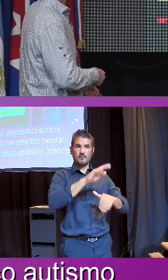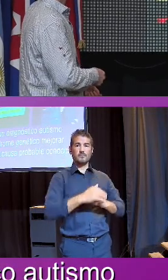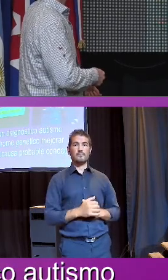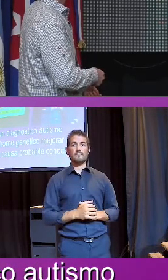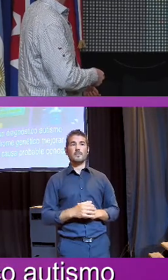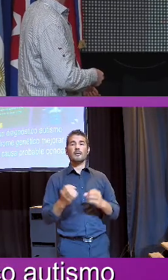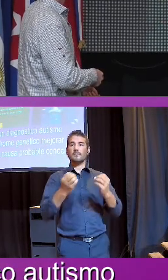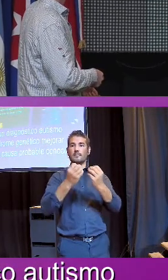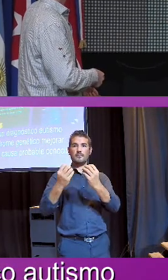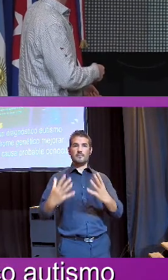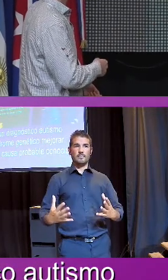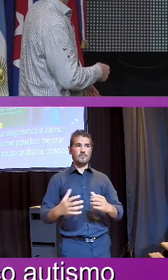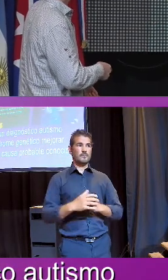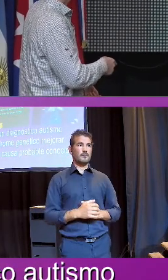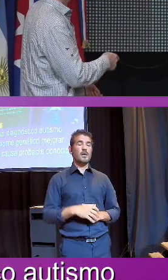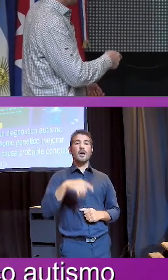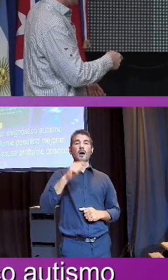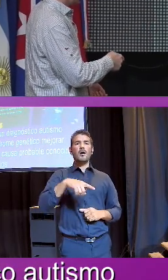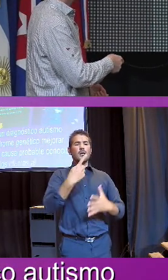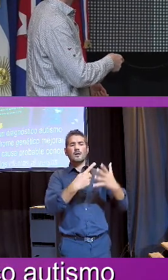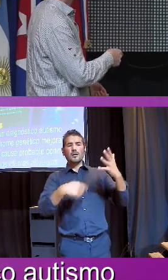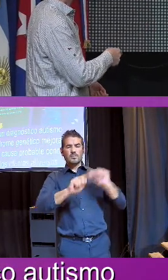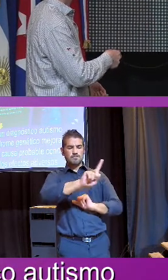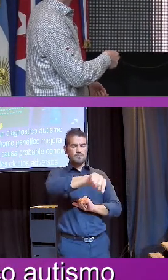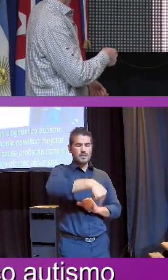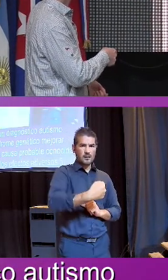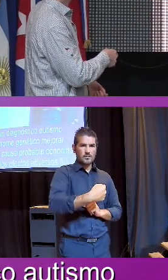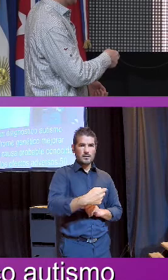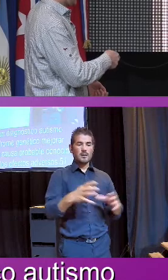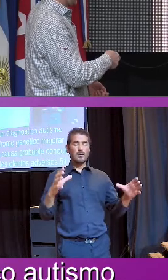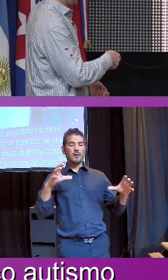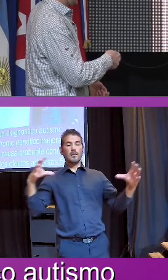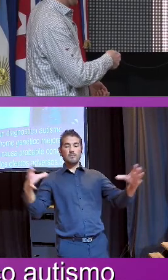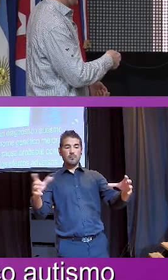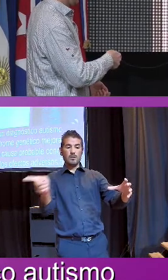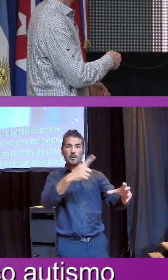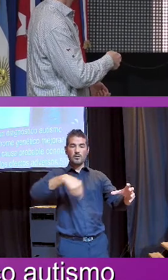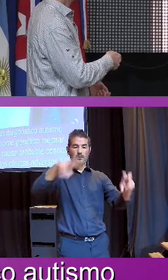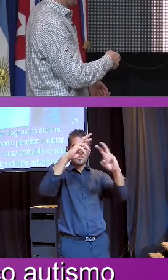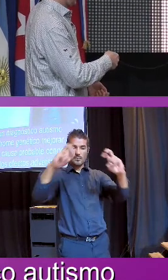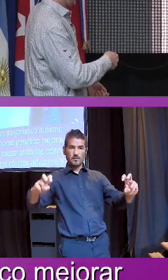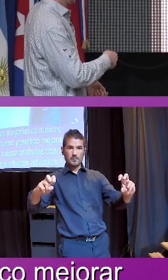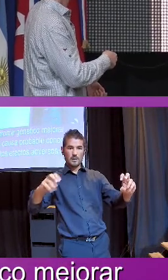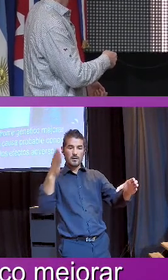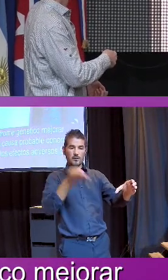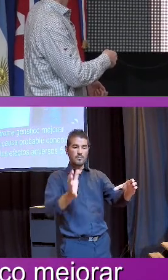Muy bien. Los efectos adversos, 51%, ¿qué toqué?